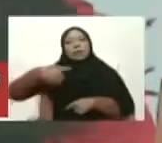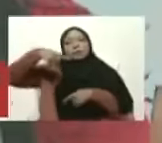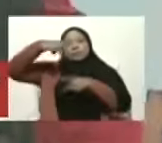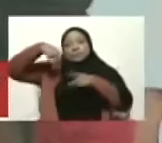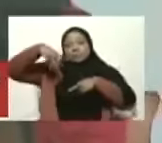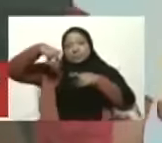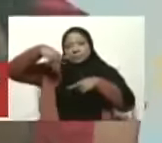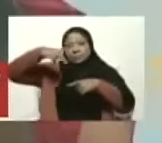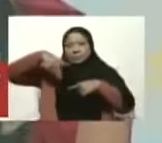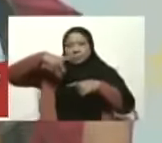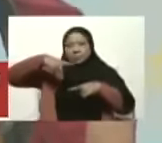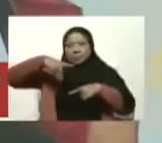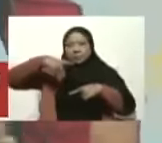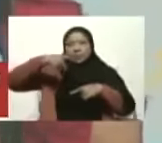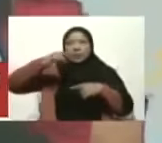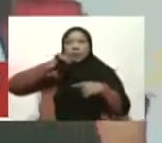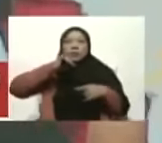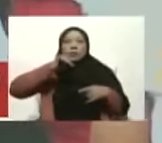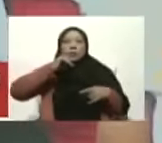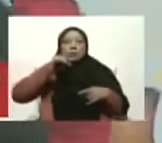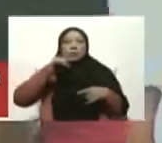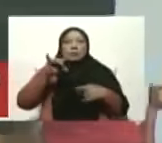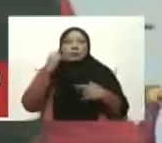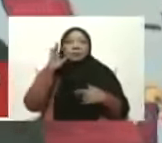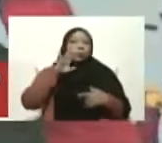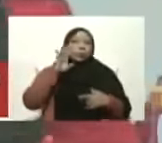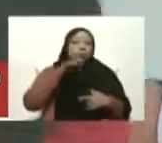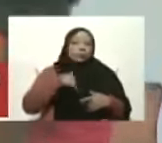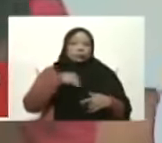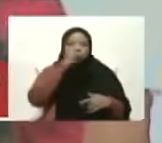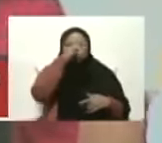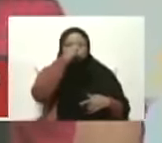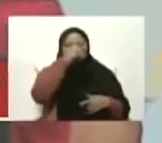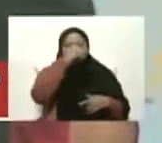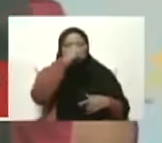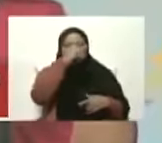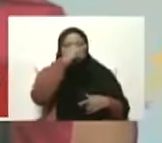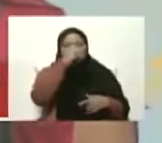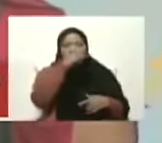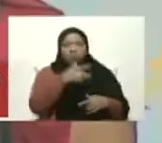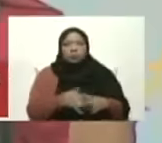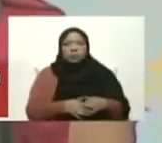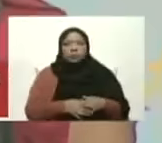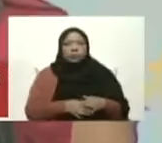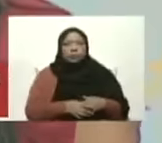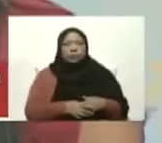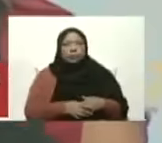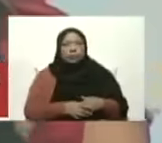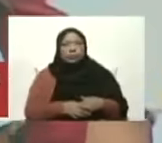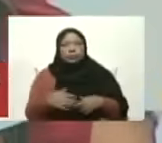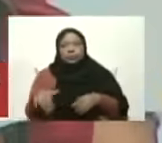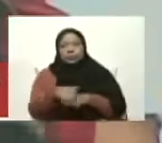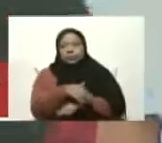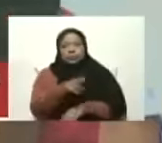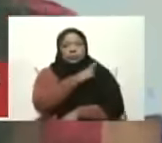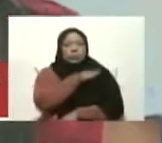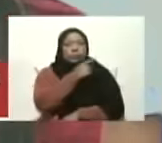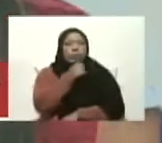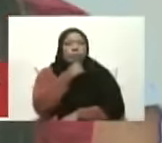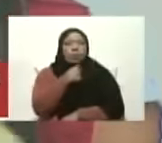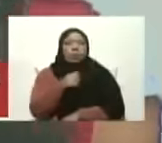y nos quisieron humillar por ahí por diciéndonos que teníamos cara de jefa de calle. Pues para nosotros